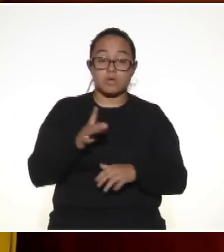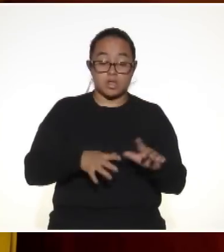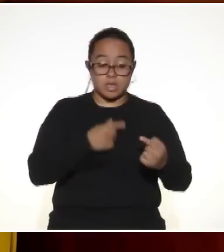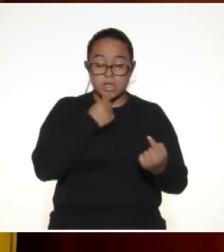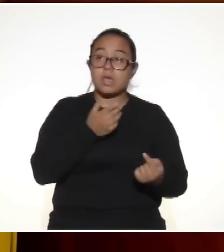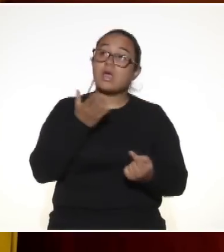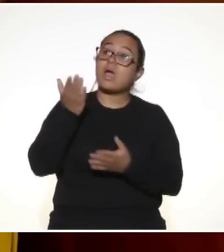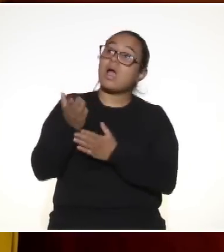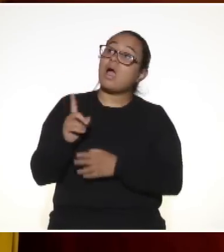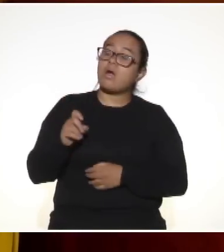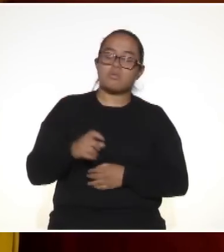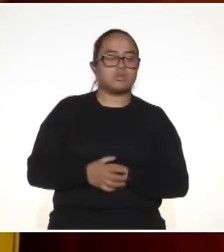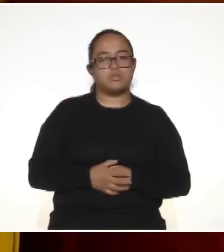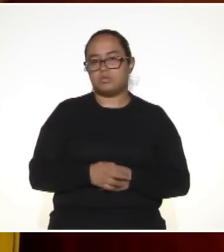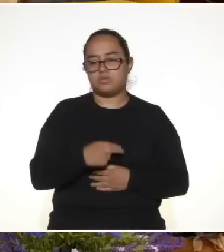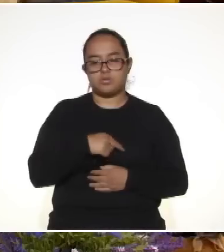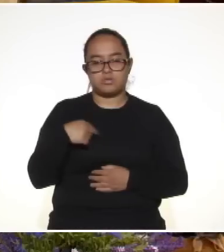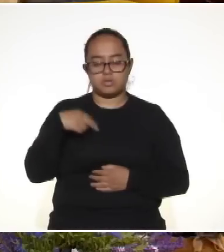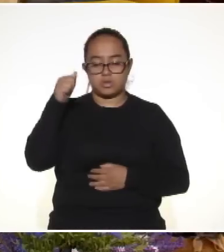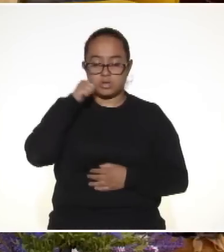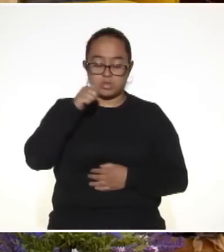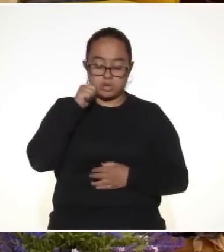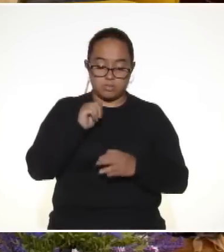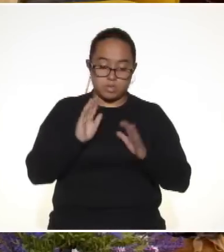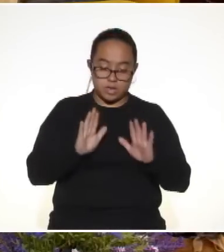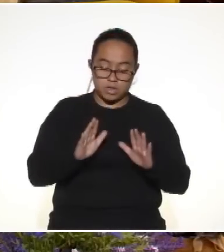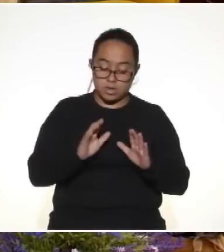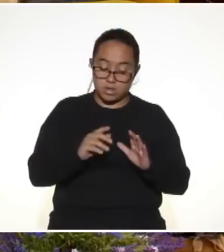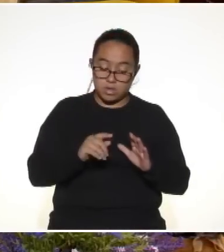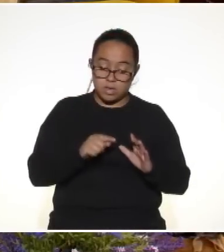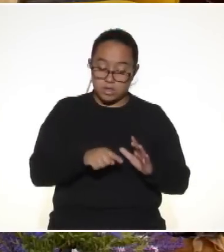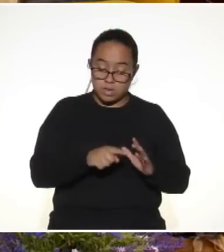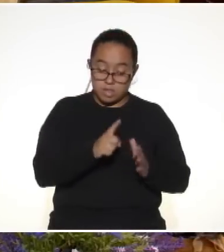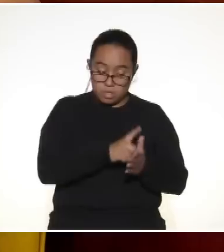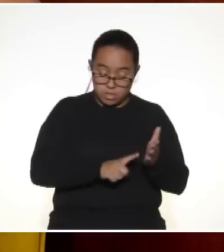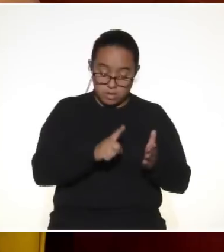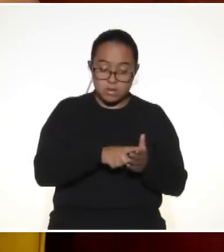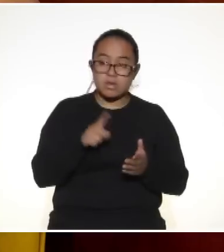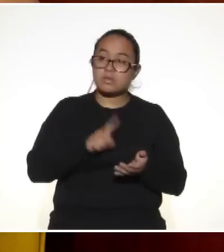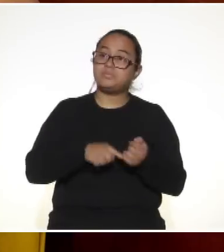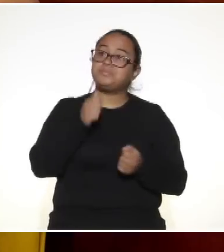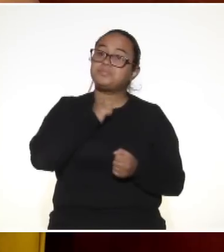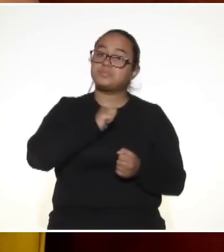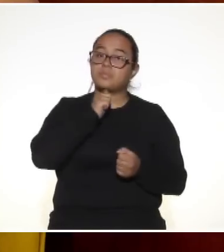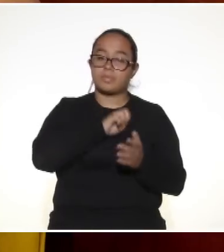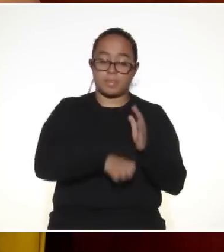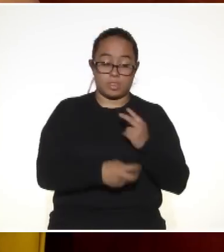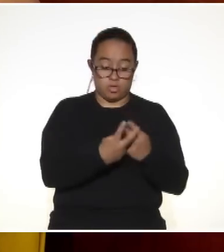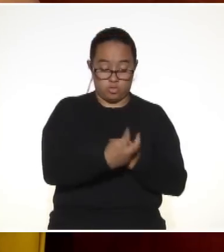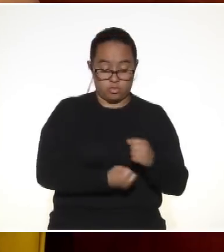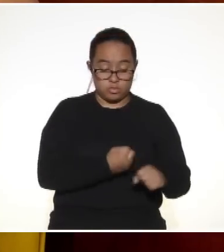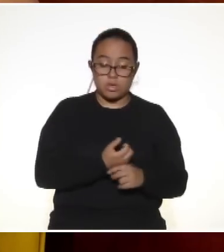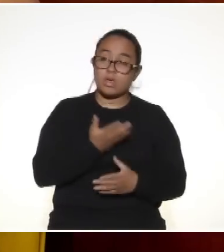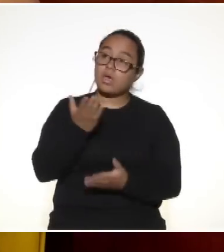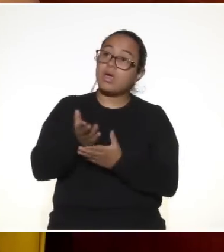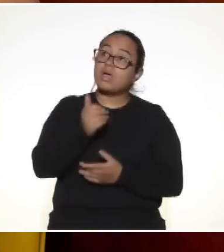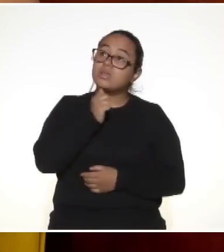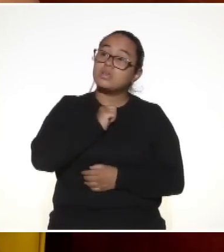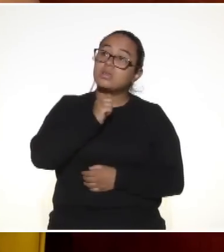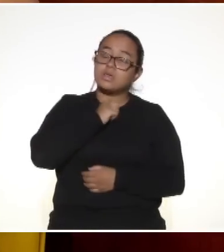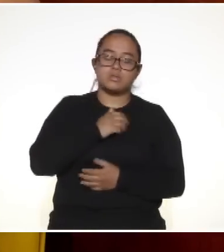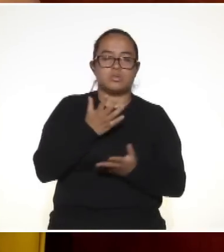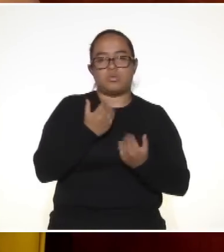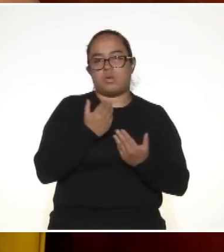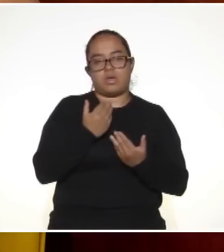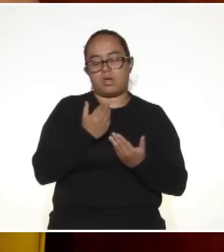pedir agua. No, nuestro primer mecanismo contra la deshidratación es la sensación de sed. Un niño menor de 2 años no nos puede decir que tiene sed, entonces